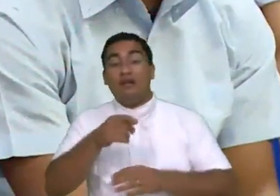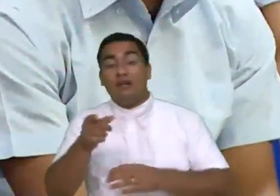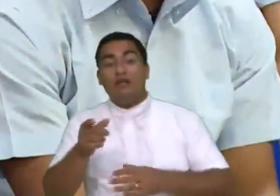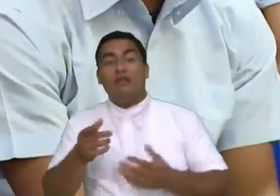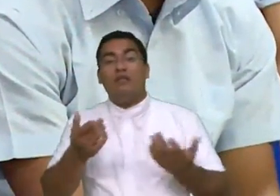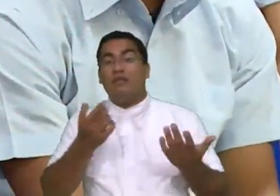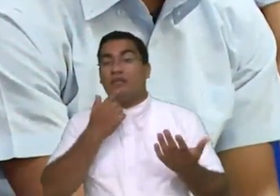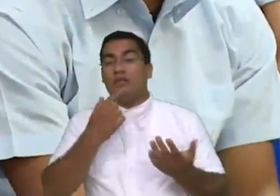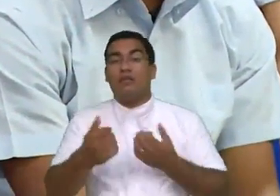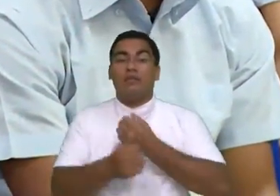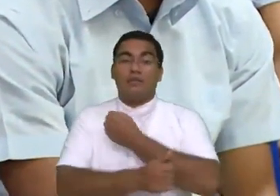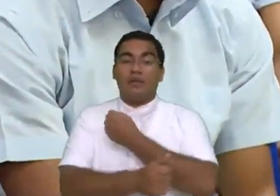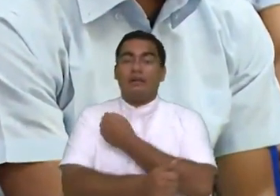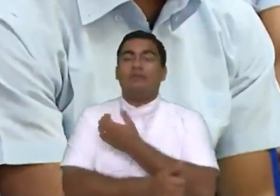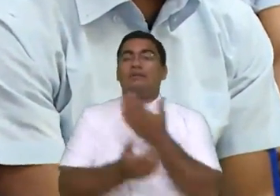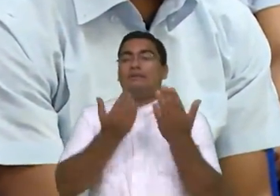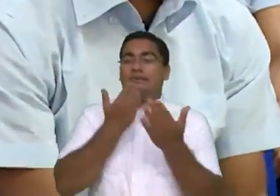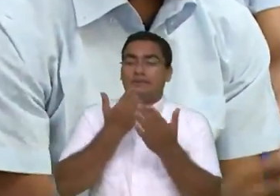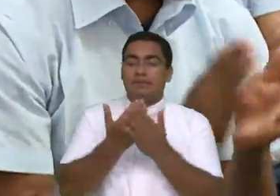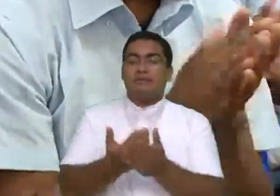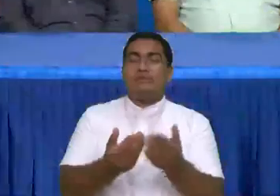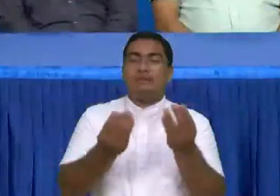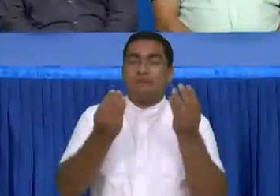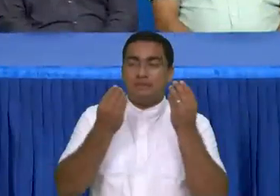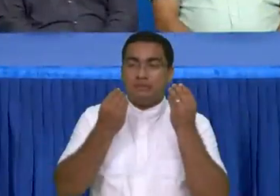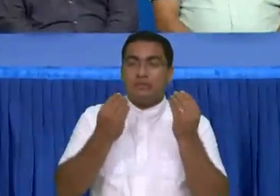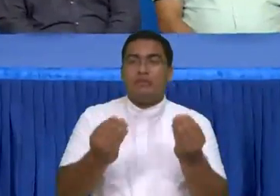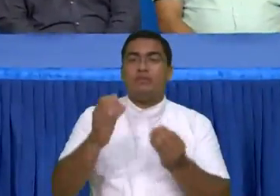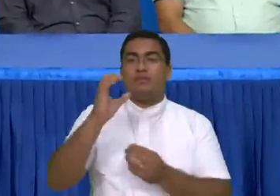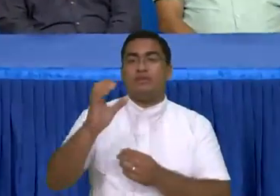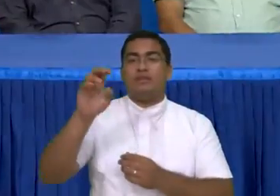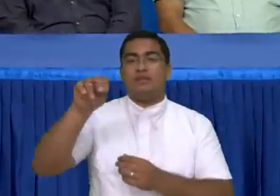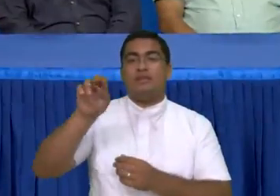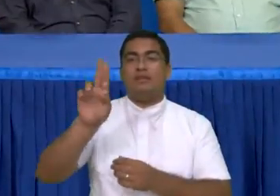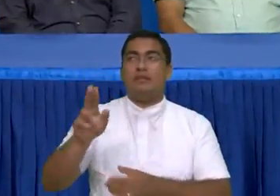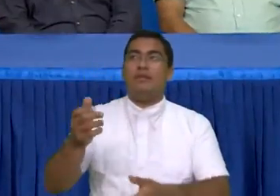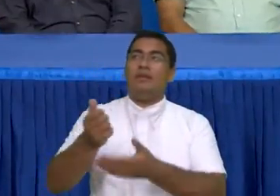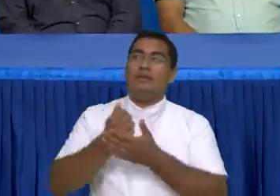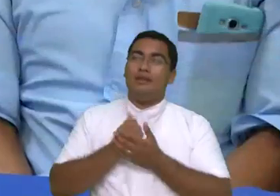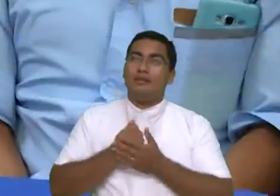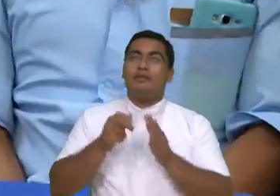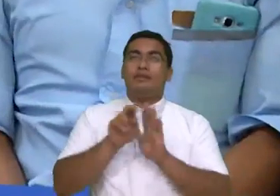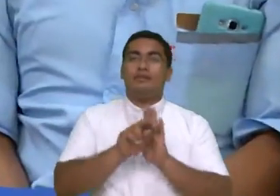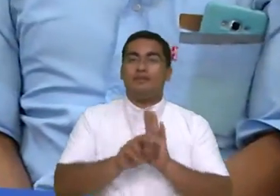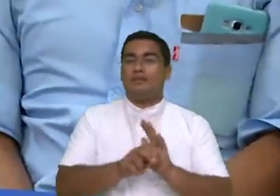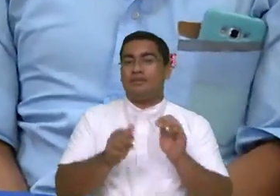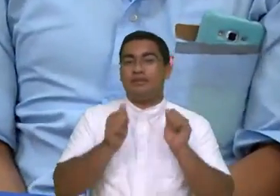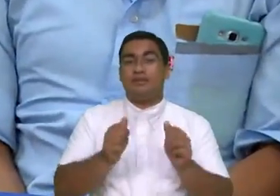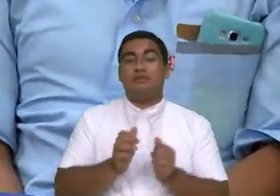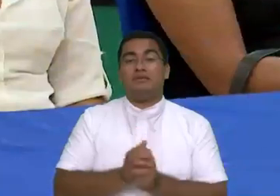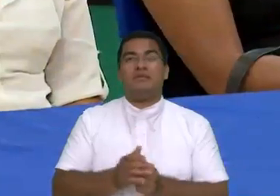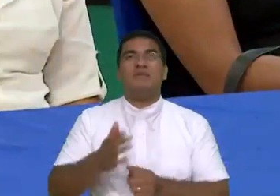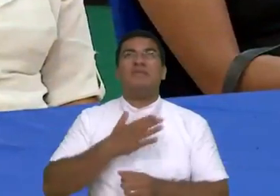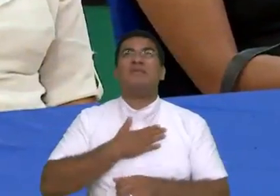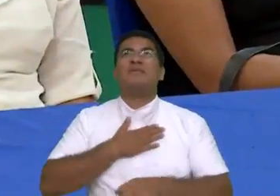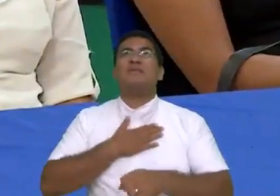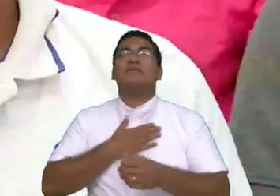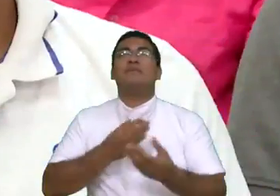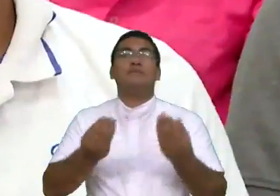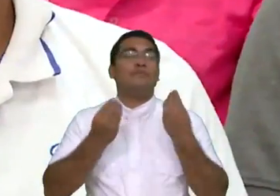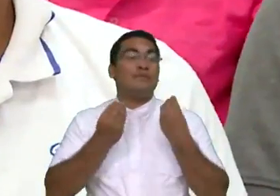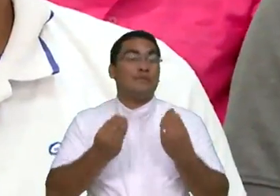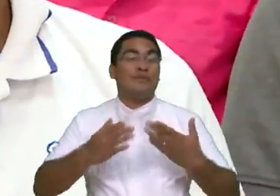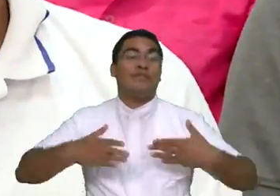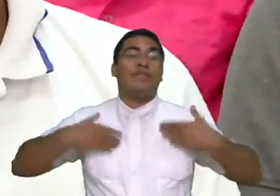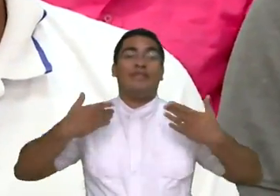Los estudiantes agradecieron este valioso aporte del CNU a la excelencia académica. Pues me siento muy alegre y agradecida